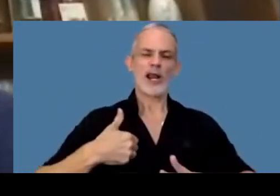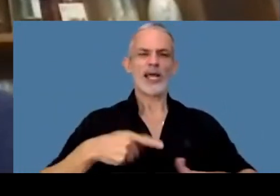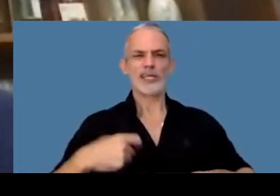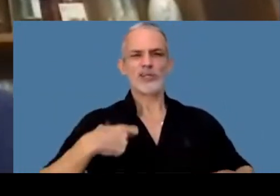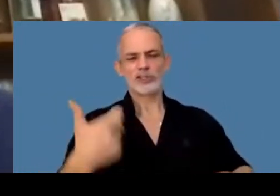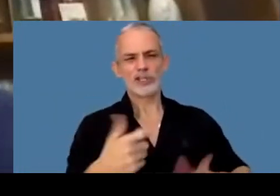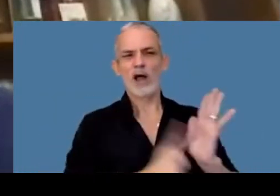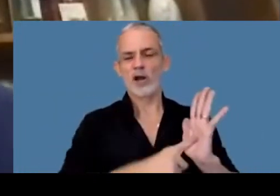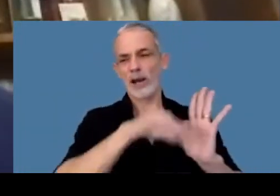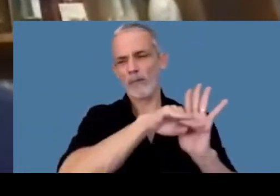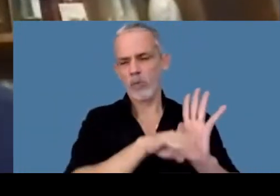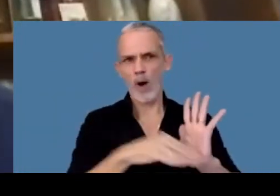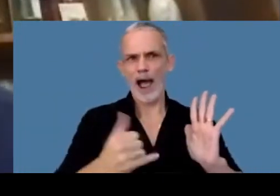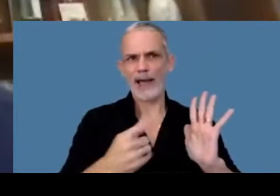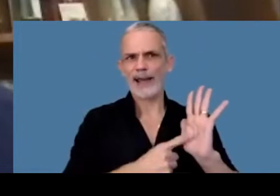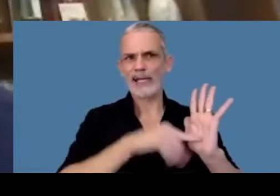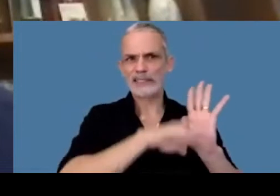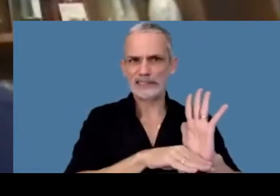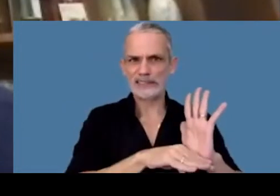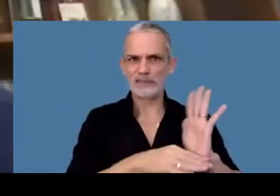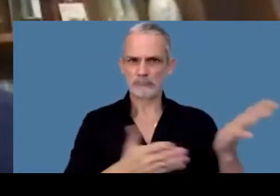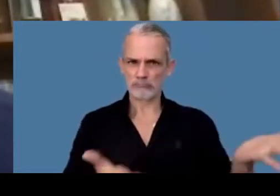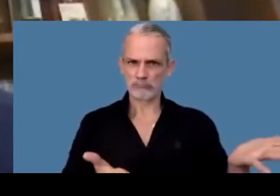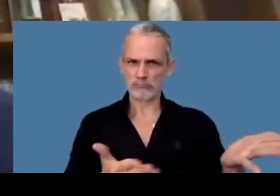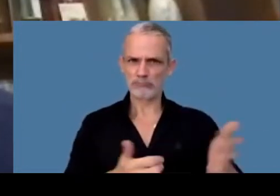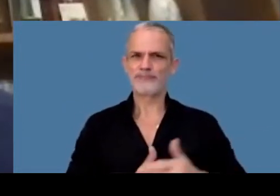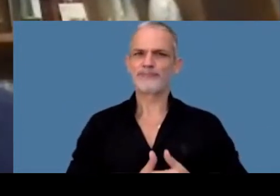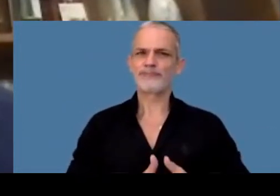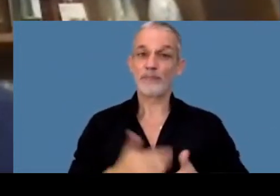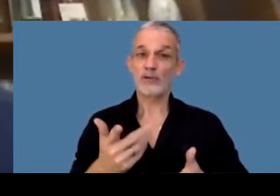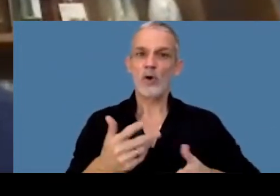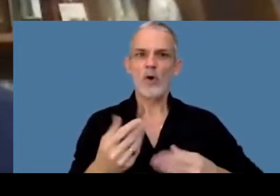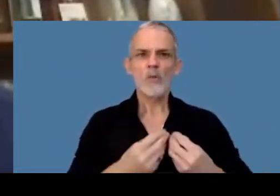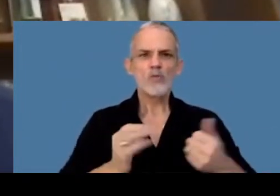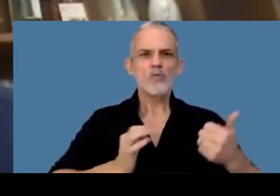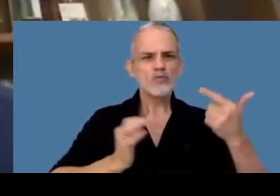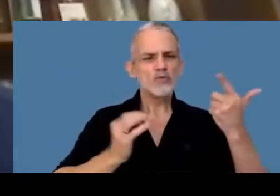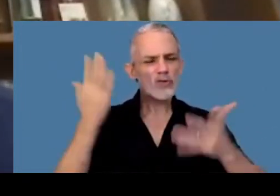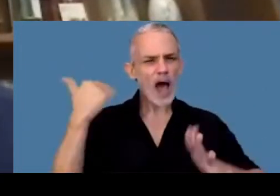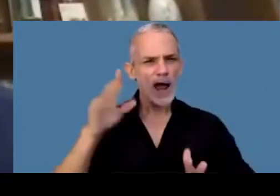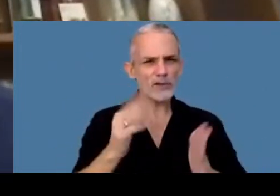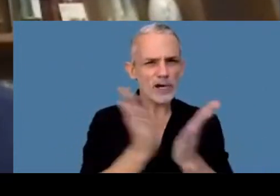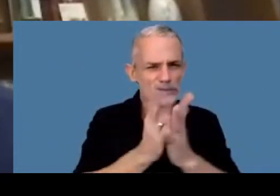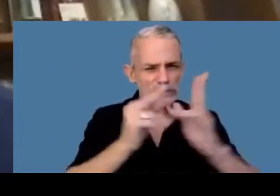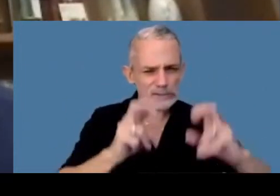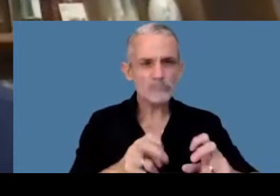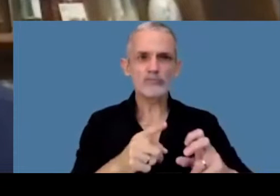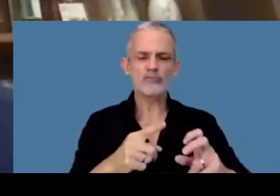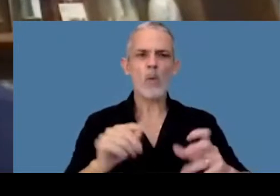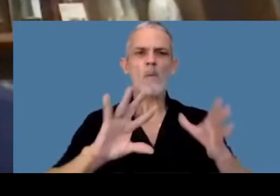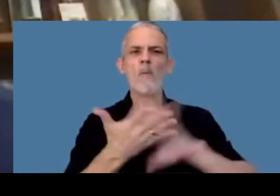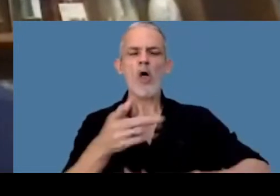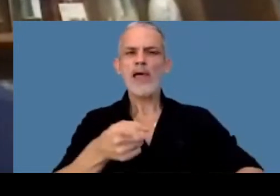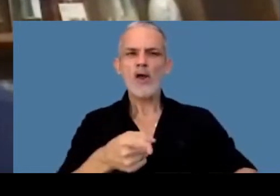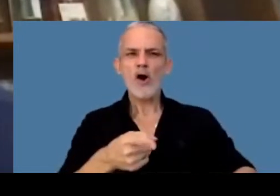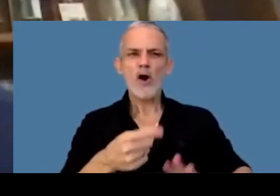reglamentado. Y miren, yo ya después de unos cuantos años estudiando esto, los modelos sindicales en general están